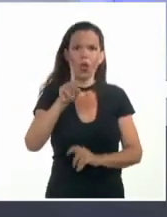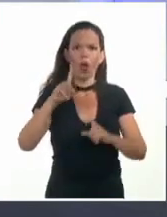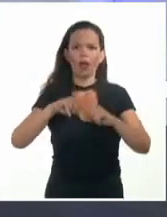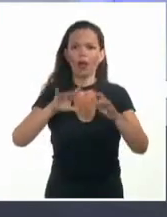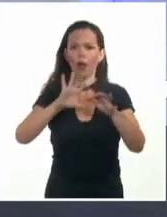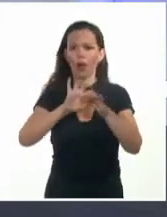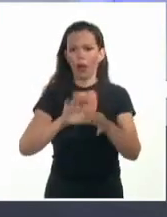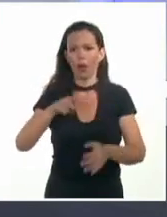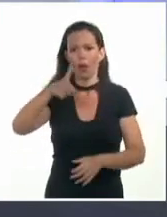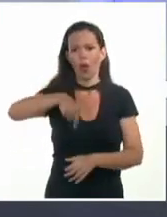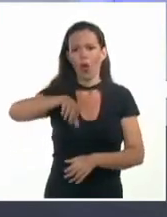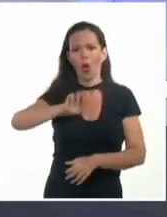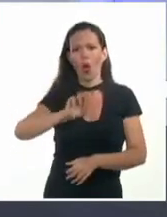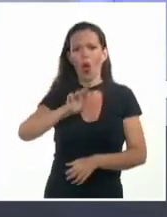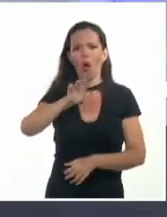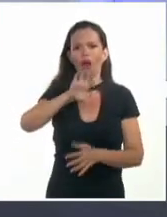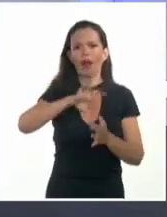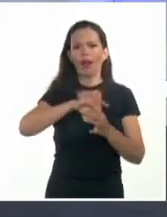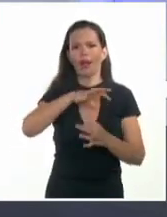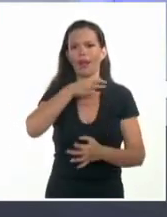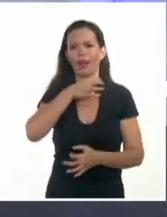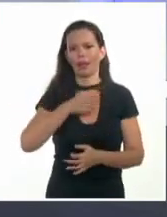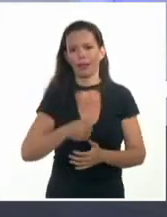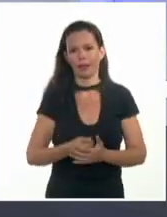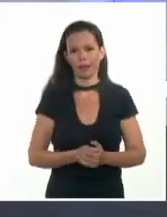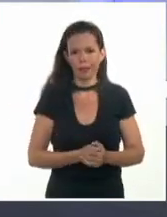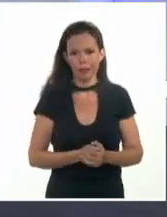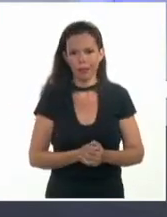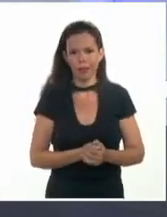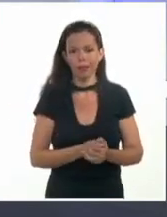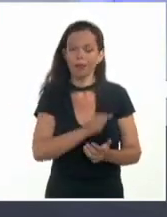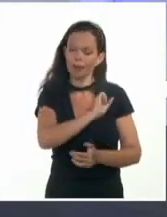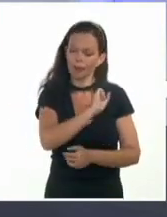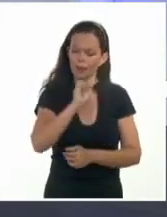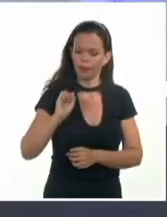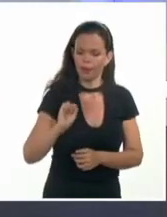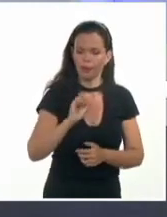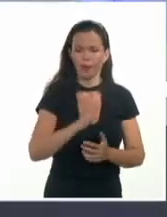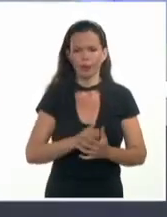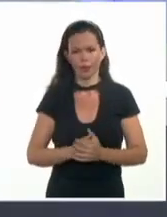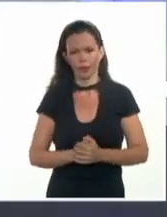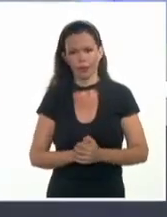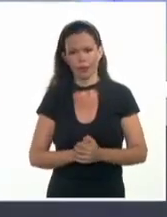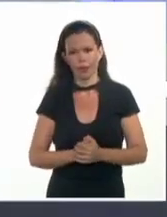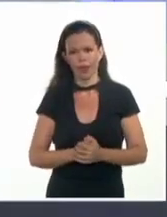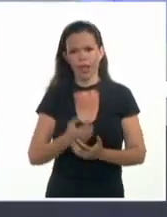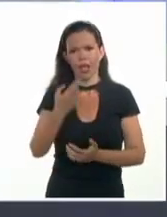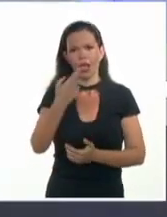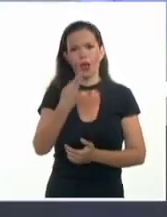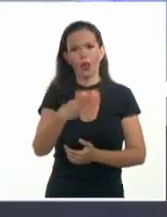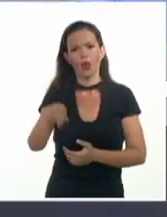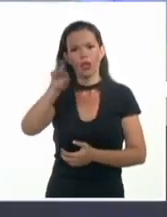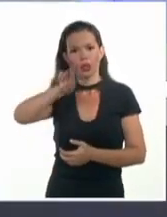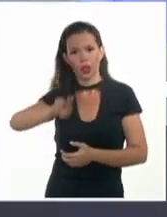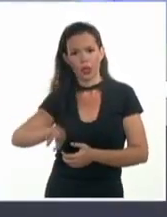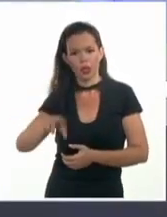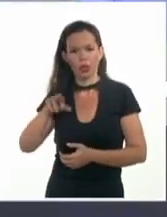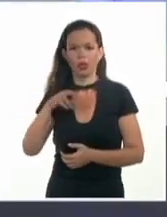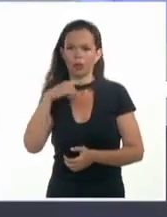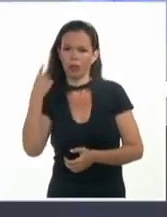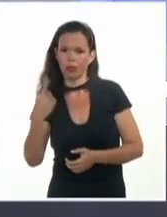Martínez cedió y lo hizo ante el puertorriqueño Adrián Garandía. Con lo tanto, Cuba el día de hoy tributa un